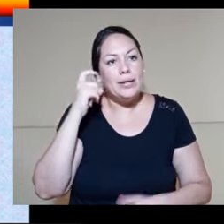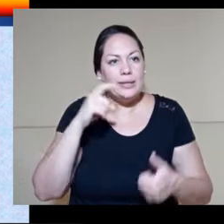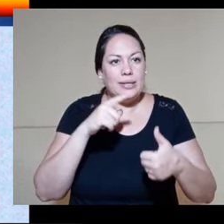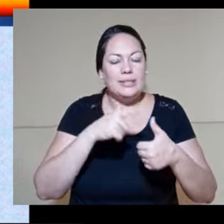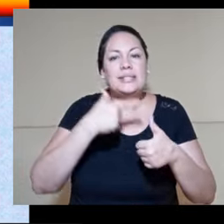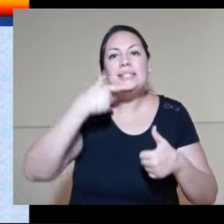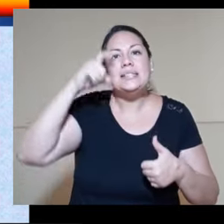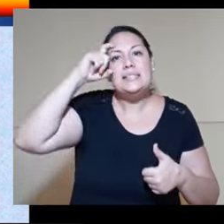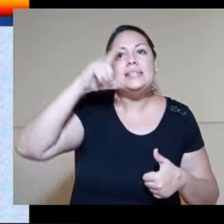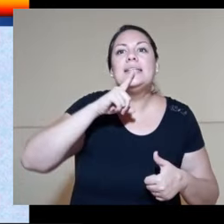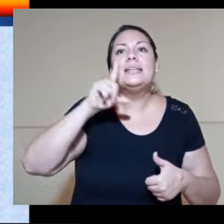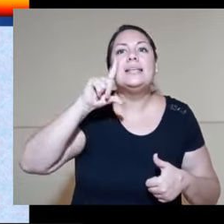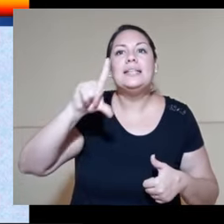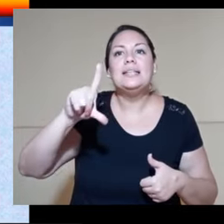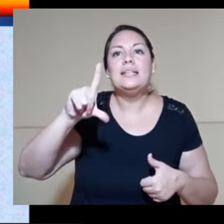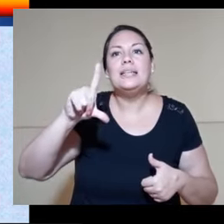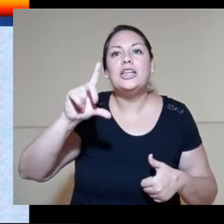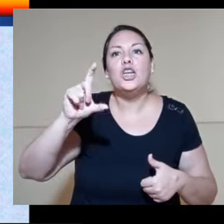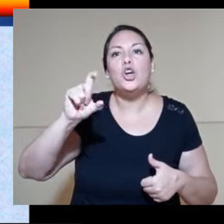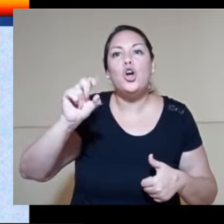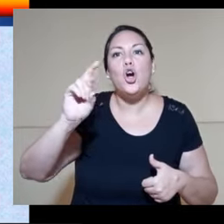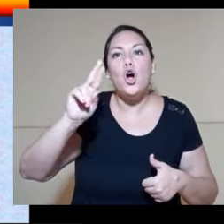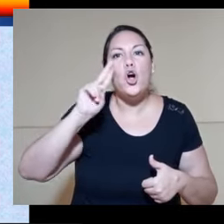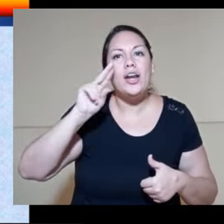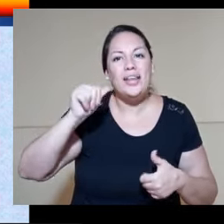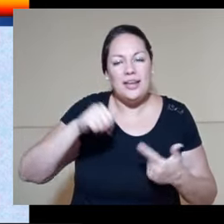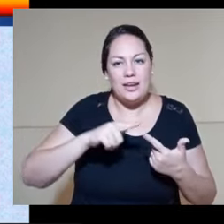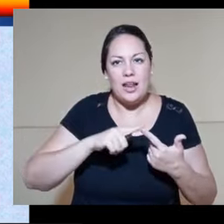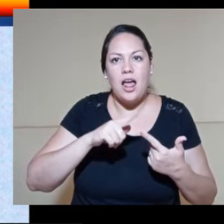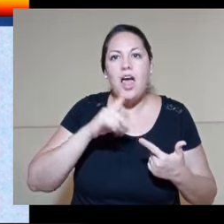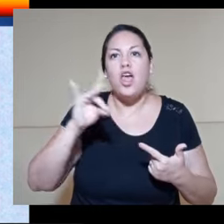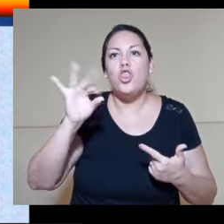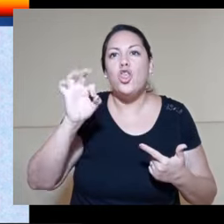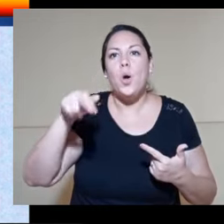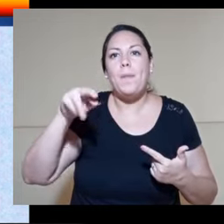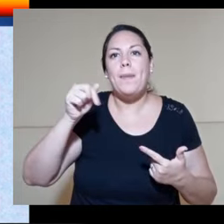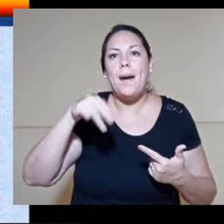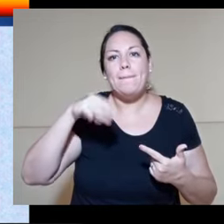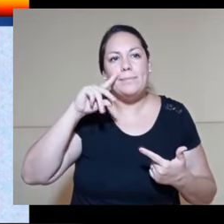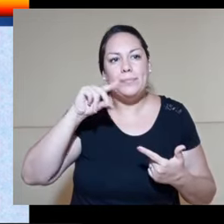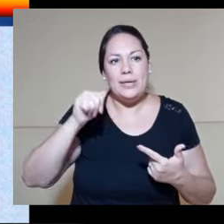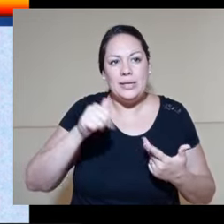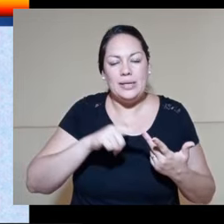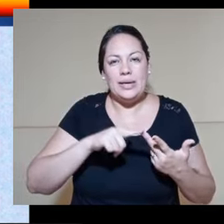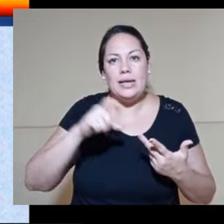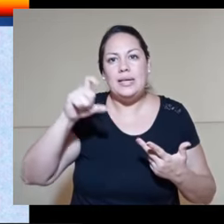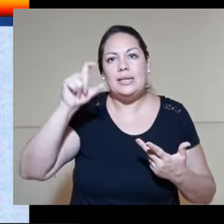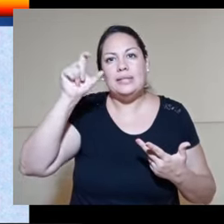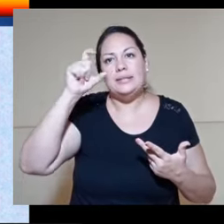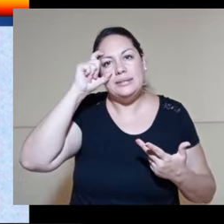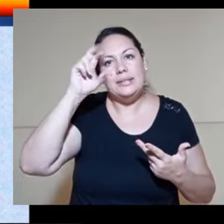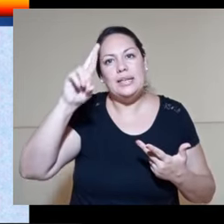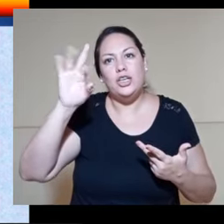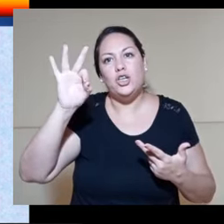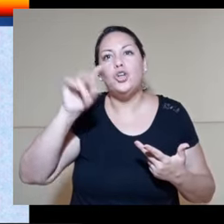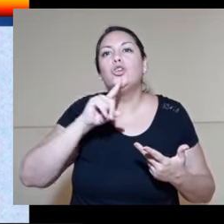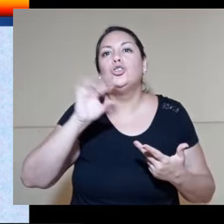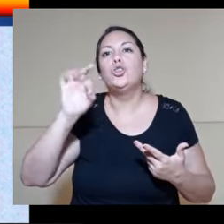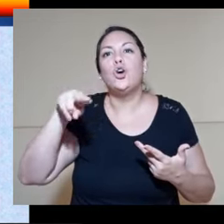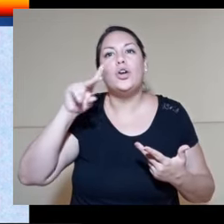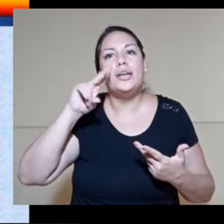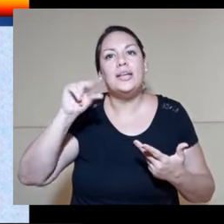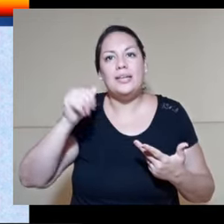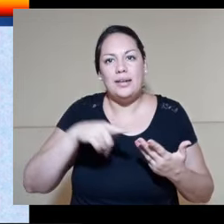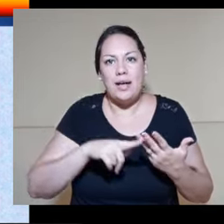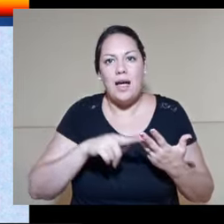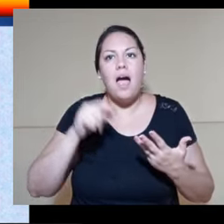nombres. Tenemos la acetilcolina, la dopamina, el glutamato, la noradrenalina, la serotonina, algunos de